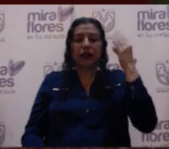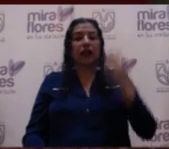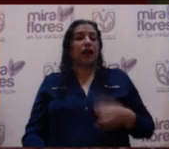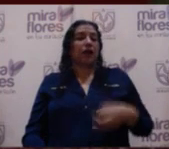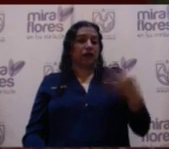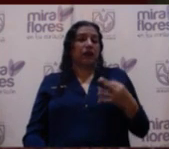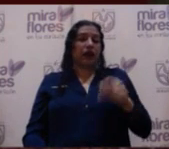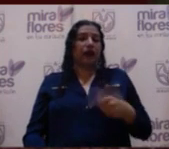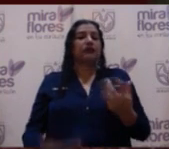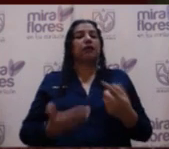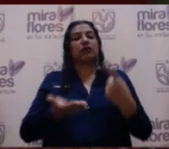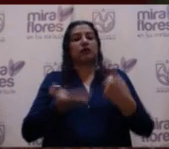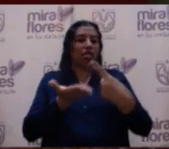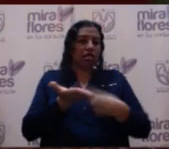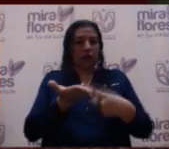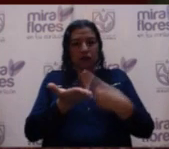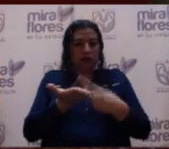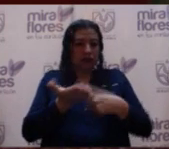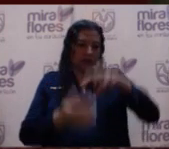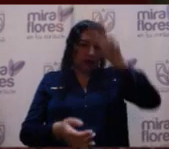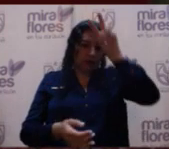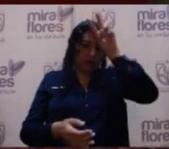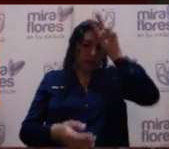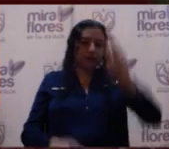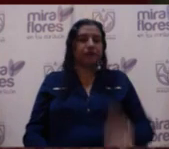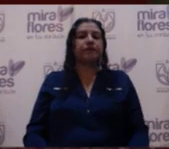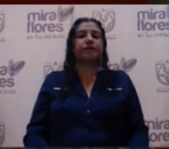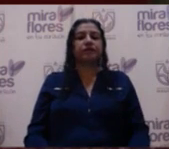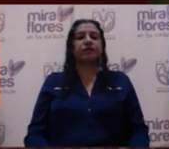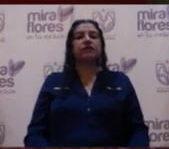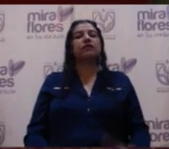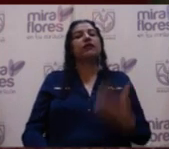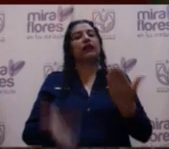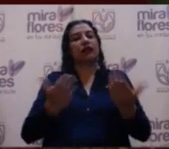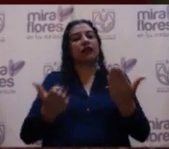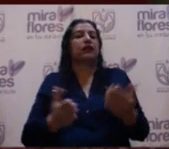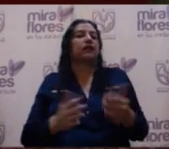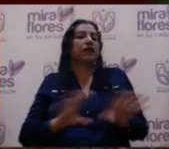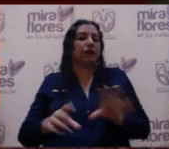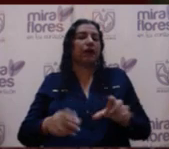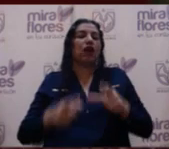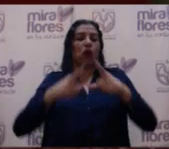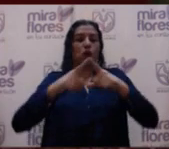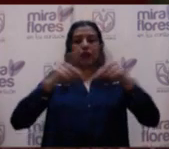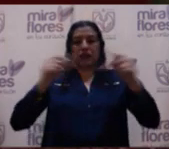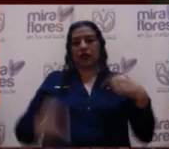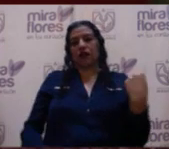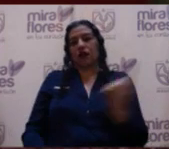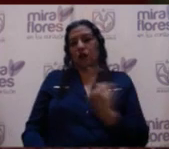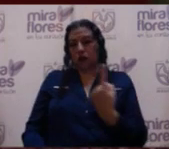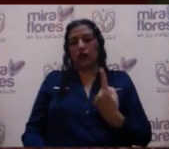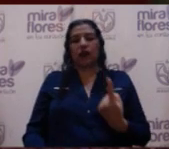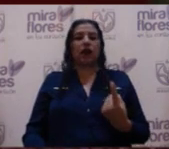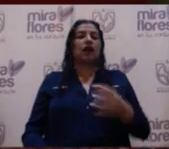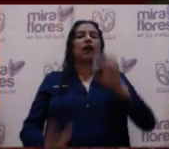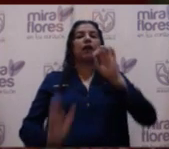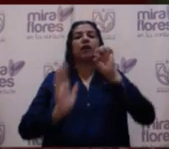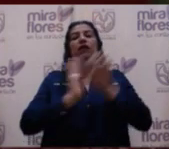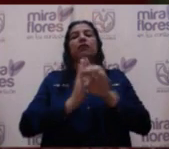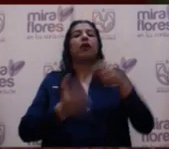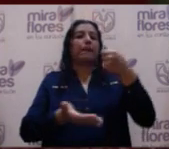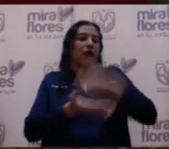aquí estamos discutiendo nosotros en el Perú que debería existir una tarjeta única, por ejemplo, para pagar